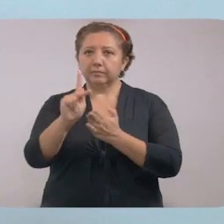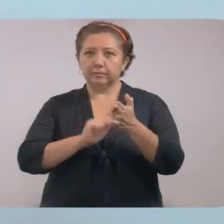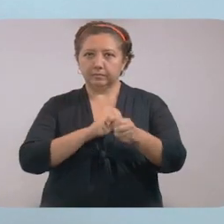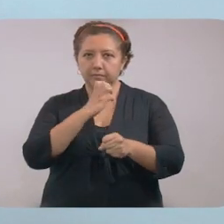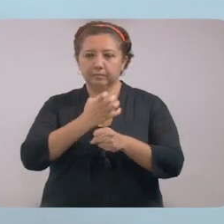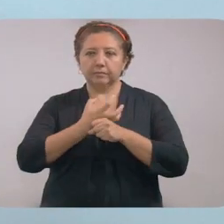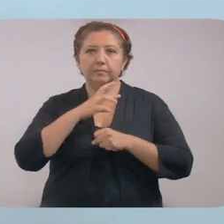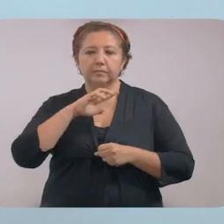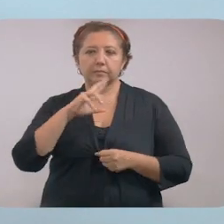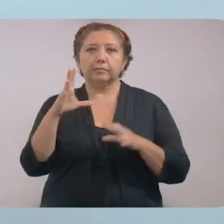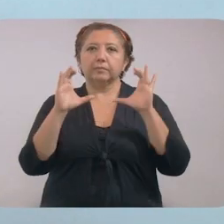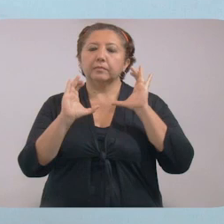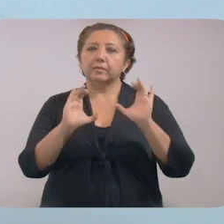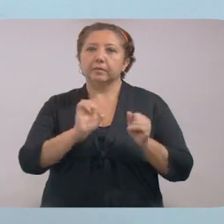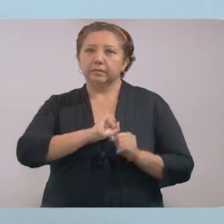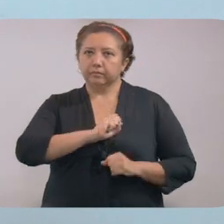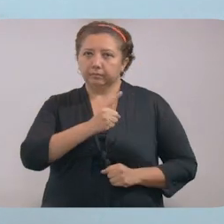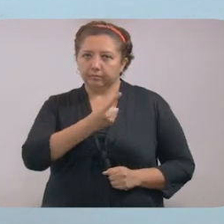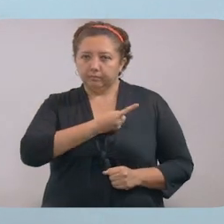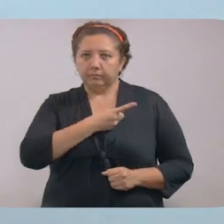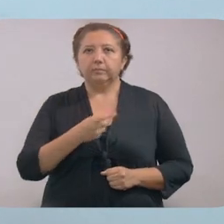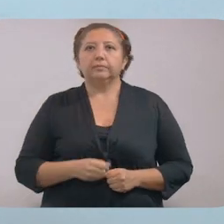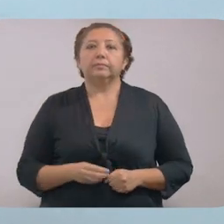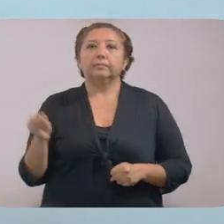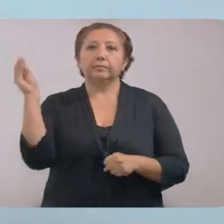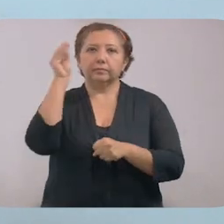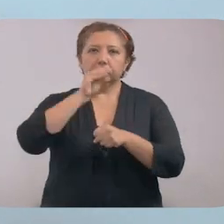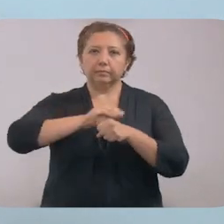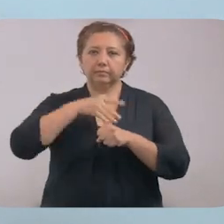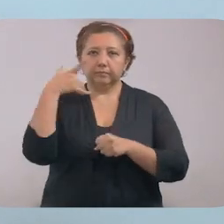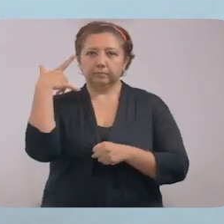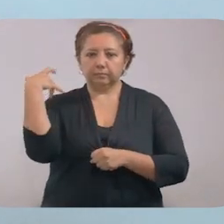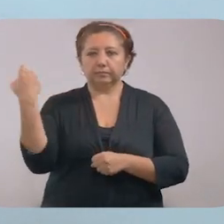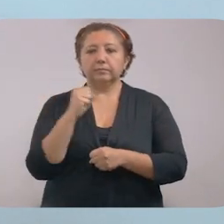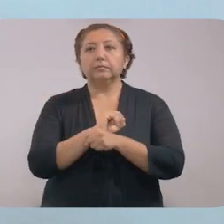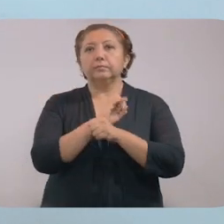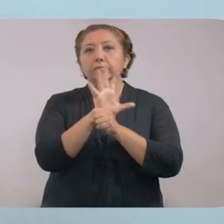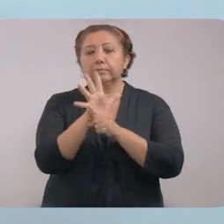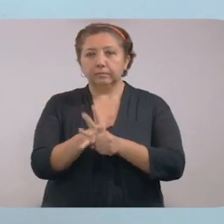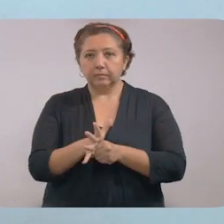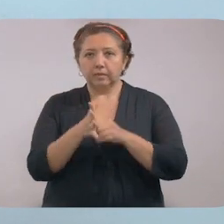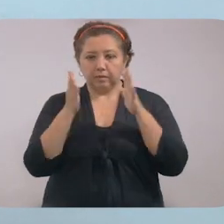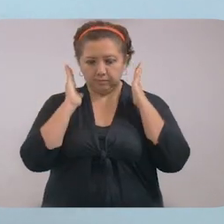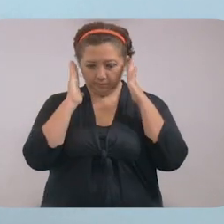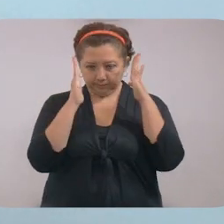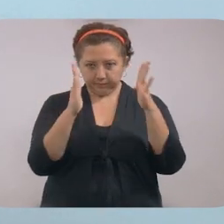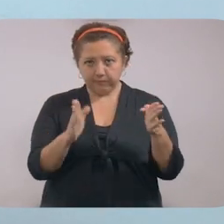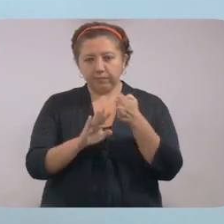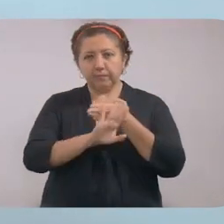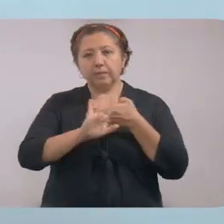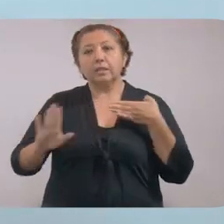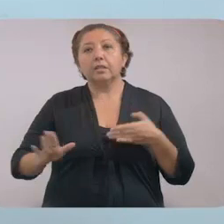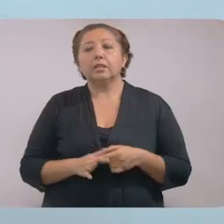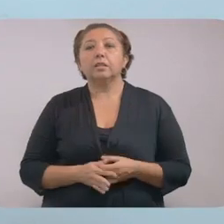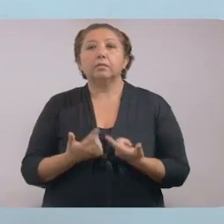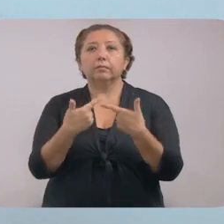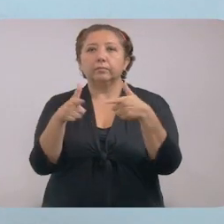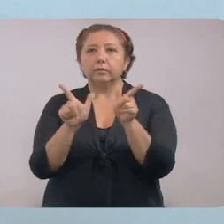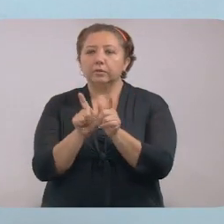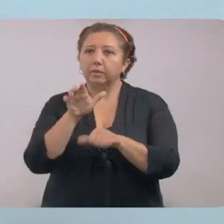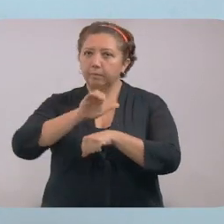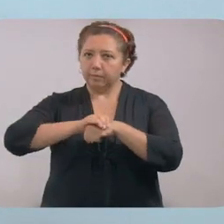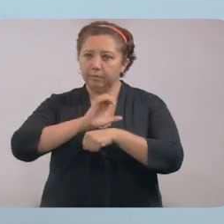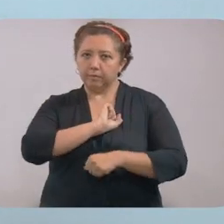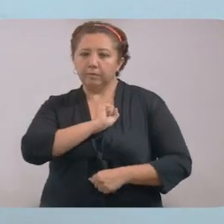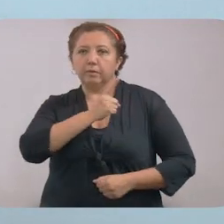estatal de reforzamiento a la protección de la salud, que se suma al combate al coronavirus, focalizando la prevención con la presencia de brigadas de amigos